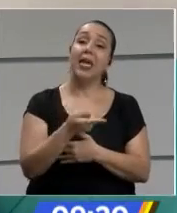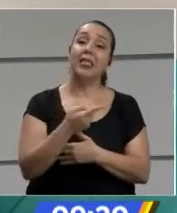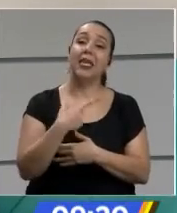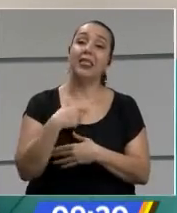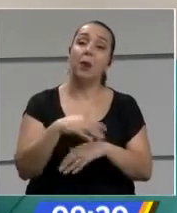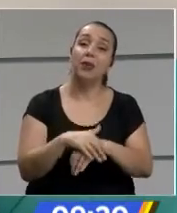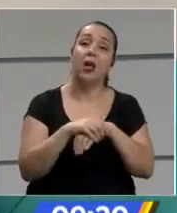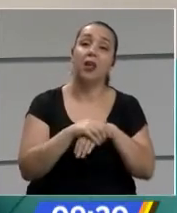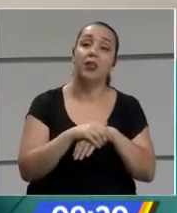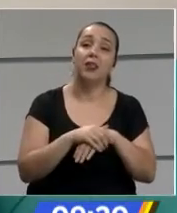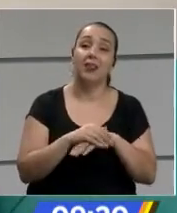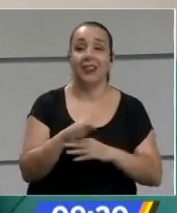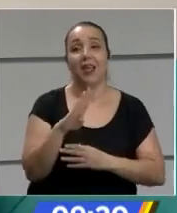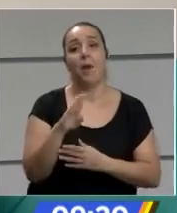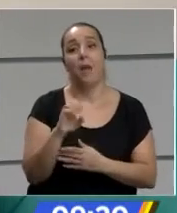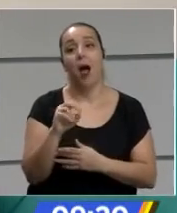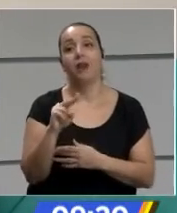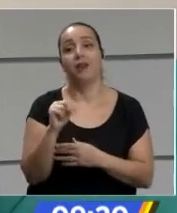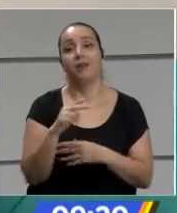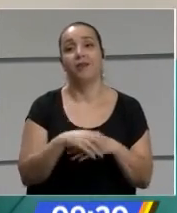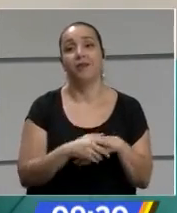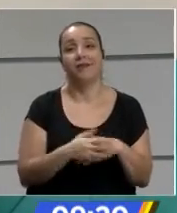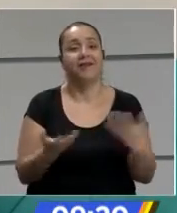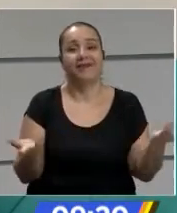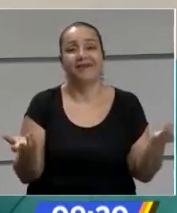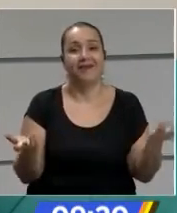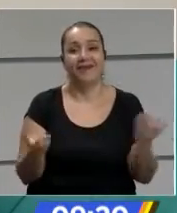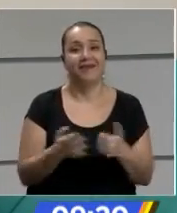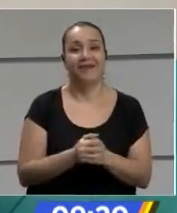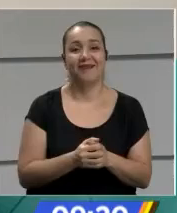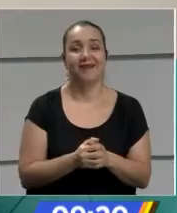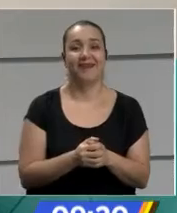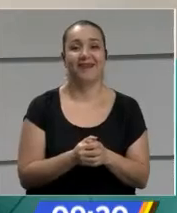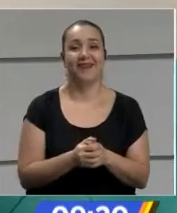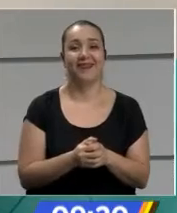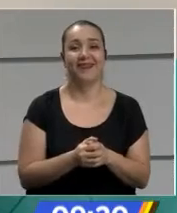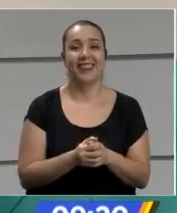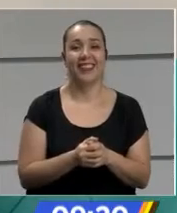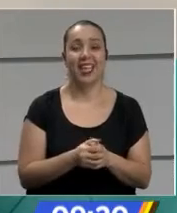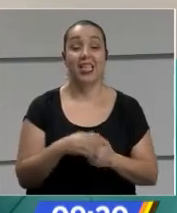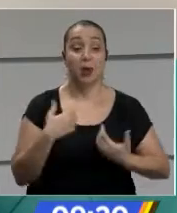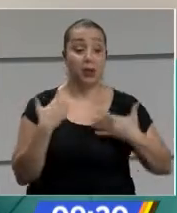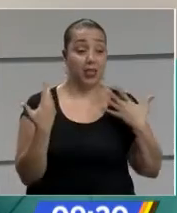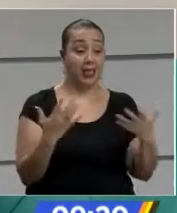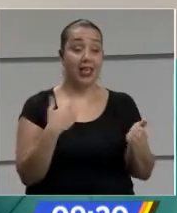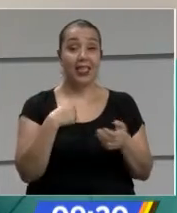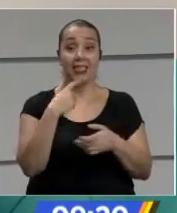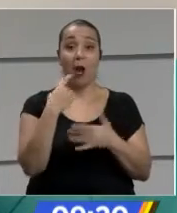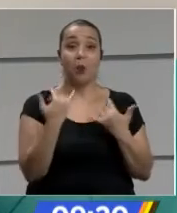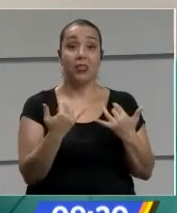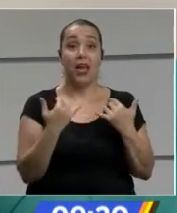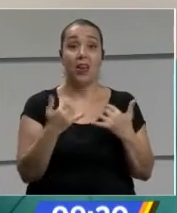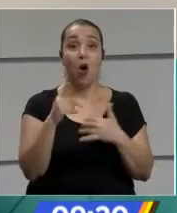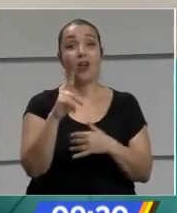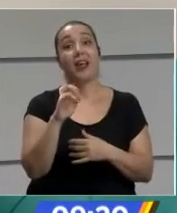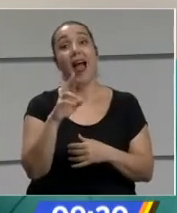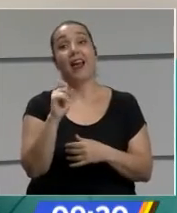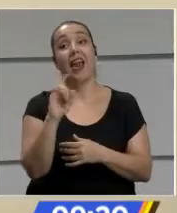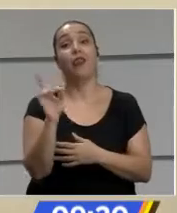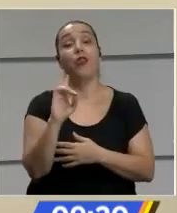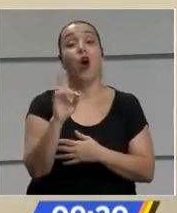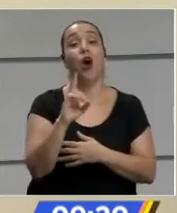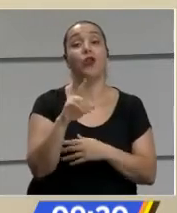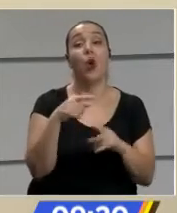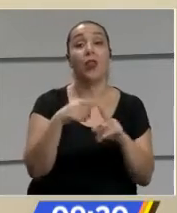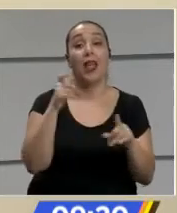con acento limitado es bon. Bon. Bon, pero ahí. No, como ya. Tenemos a Carla de Puerto Viejo, Sergio. A Carla de Puerto Viejo.